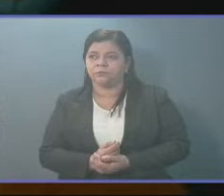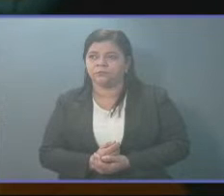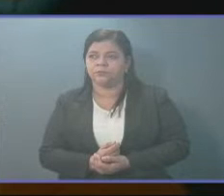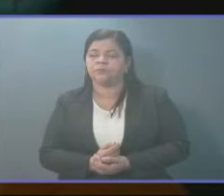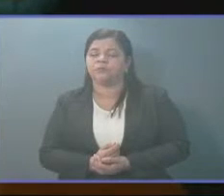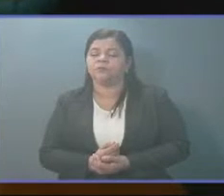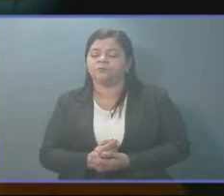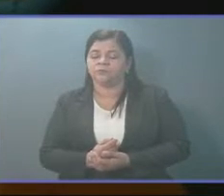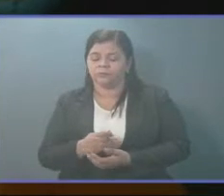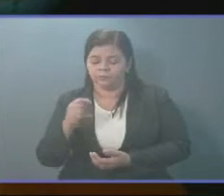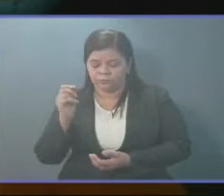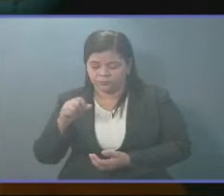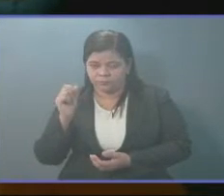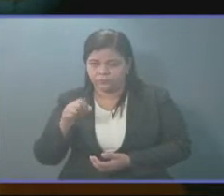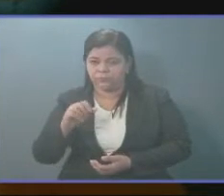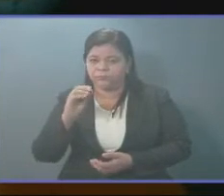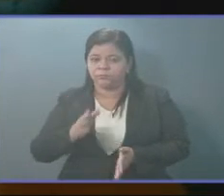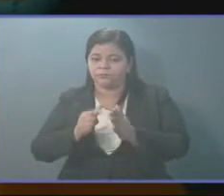El magisterial,